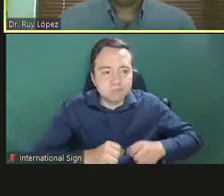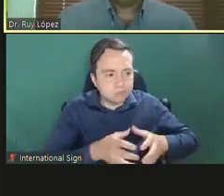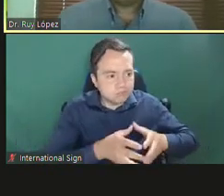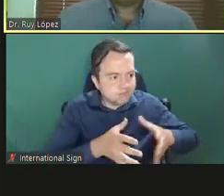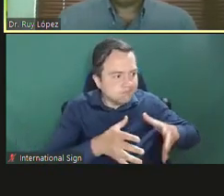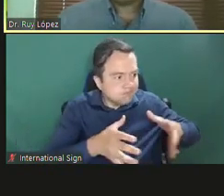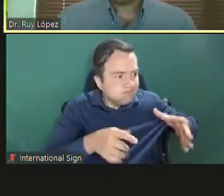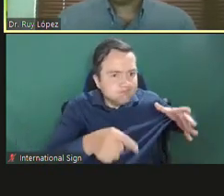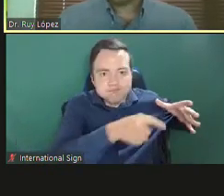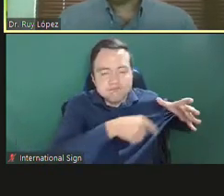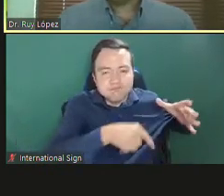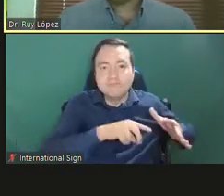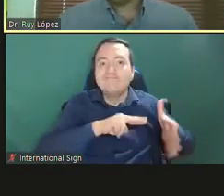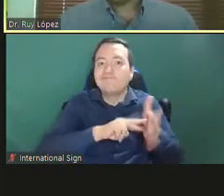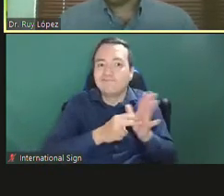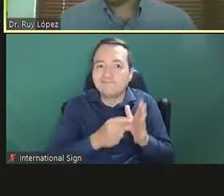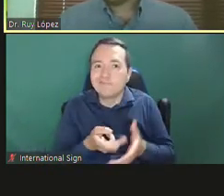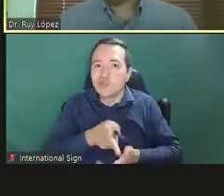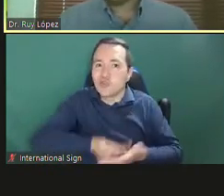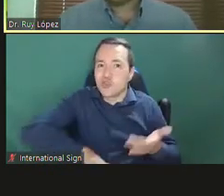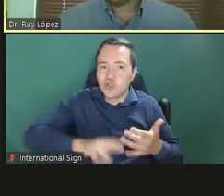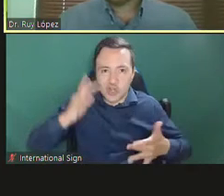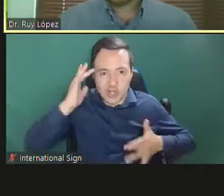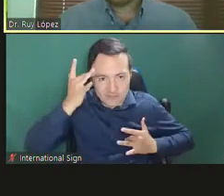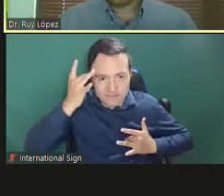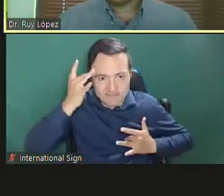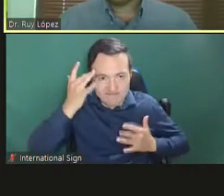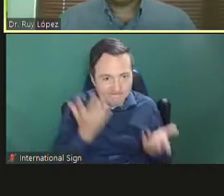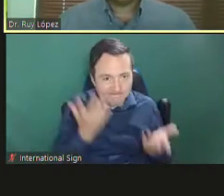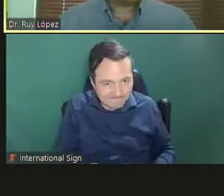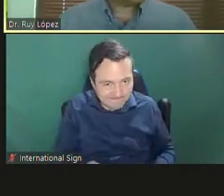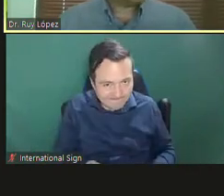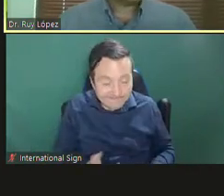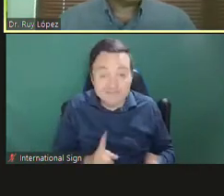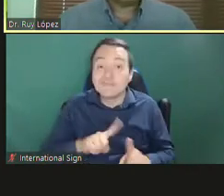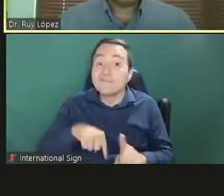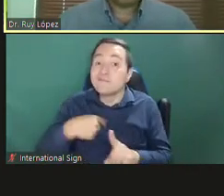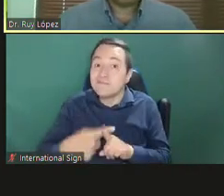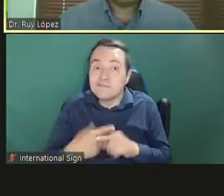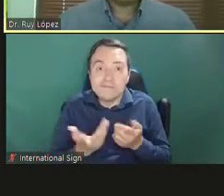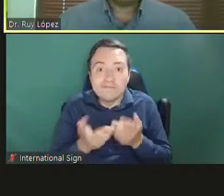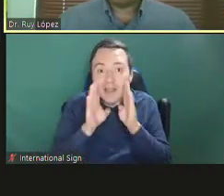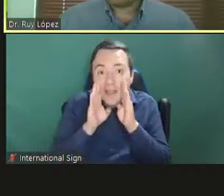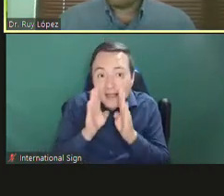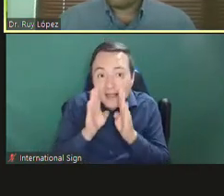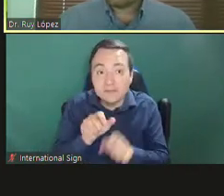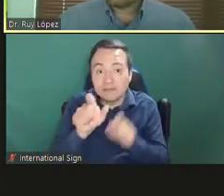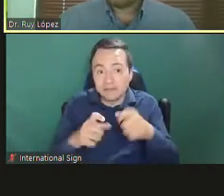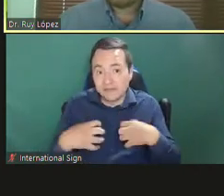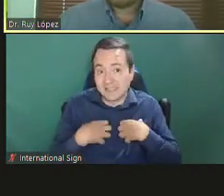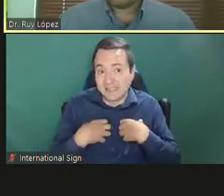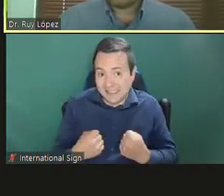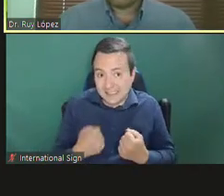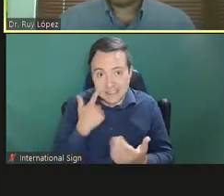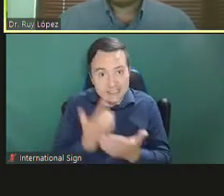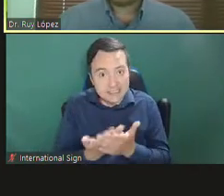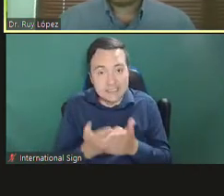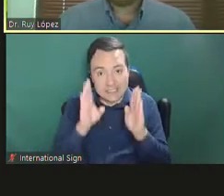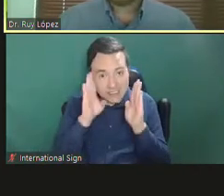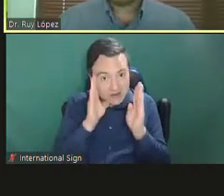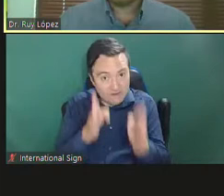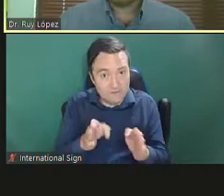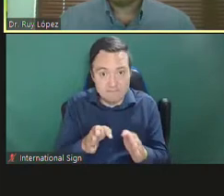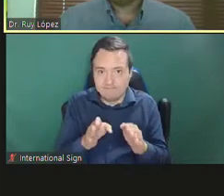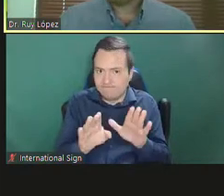y otro componente importante de transformación del modelo de atención prima de la salud en este enfoque de atención primaria a la salud